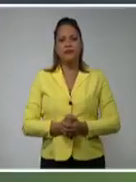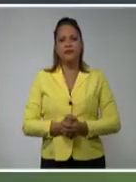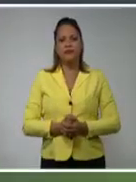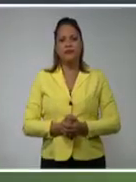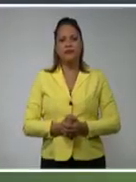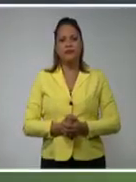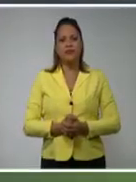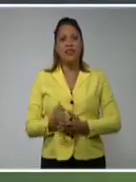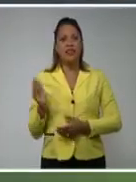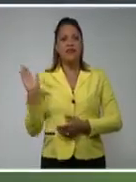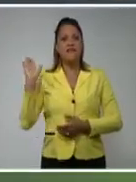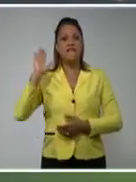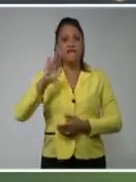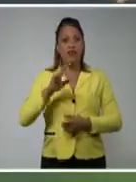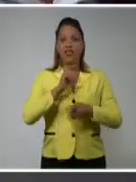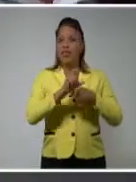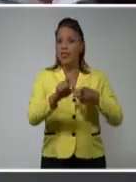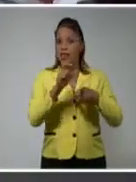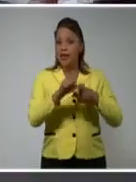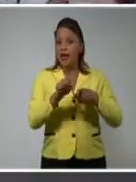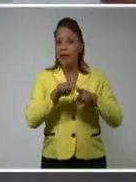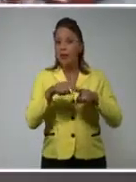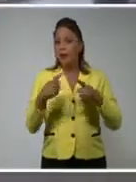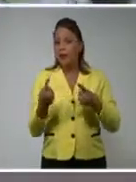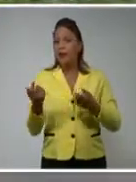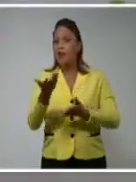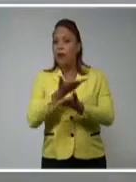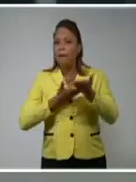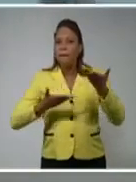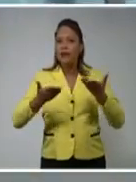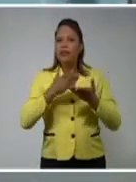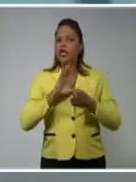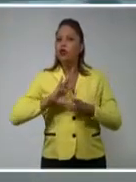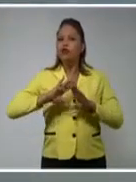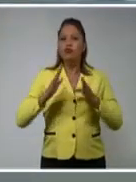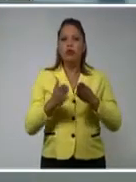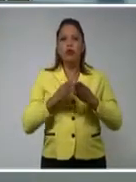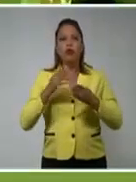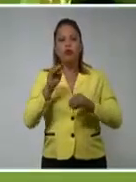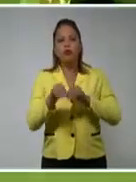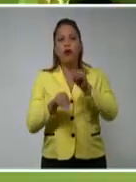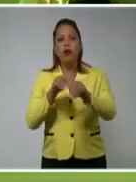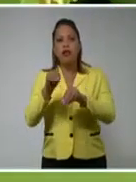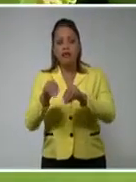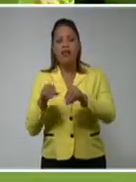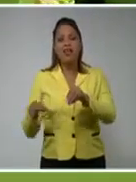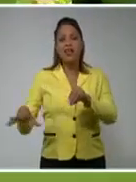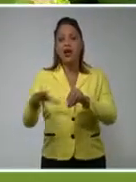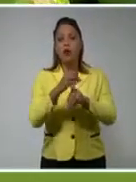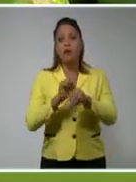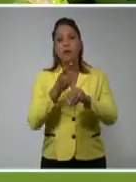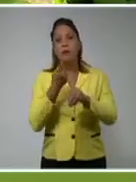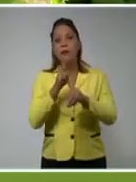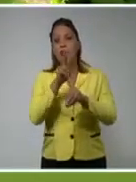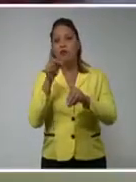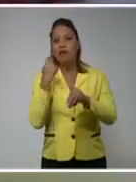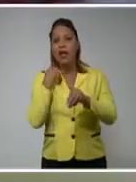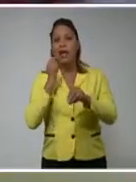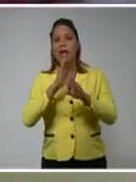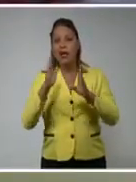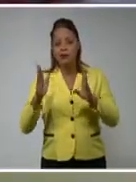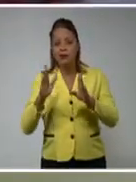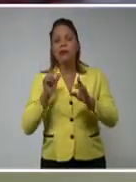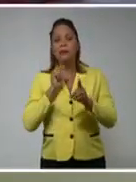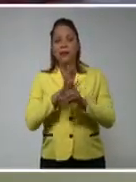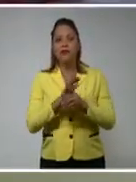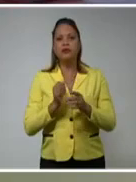Viene desde la periferia de la ciudad a compartir lo que extrae de la tierra que comenzó a recuperar hace poco más de 2 años. Cuando empezó el